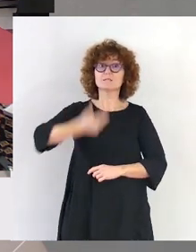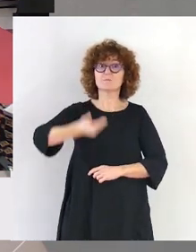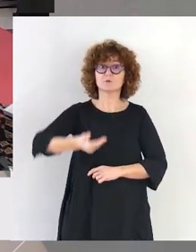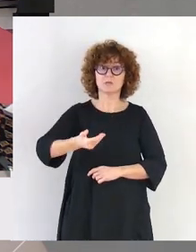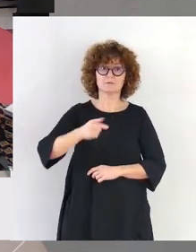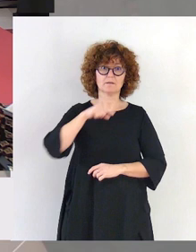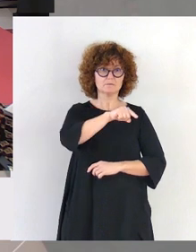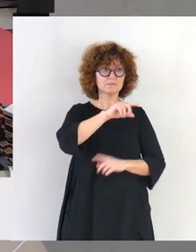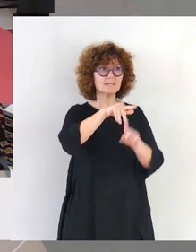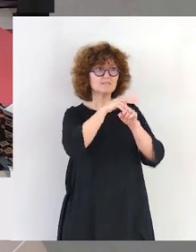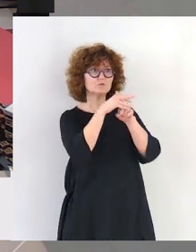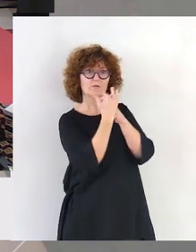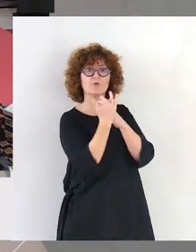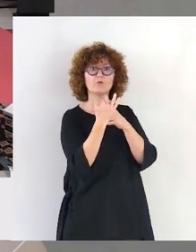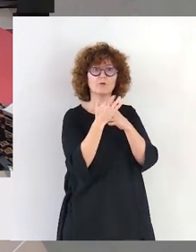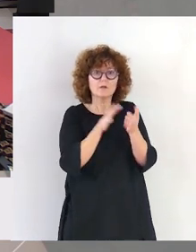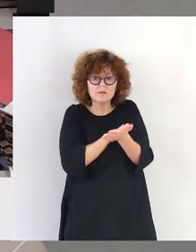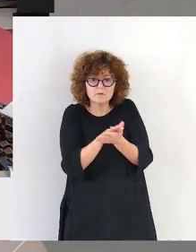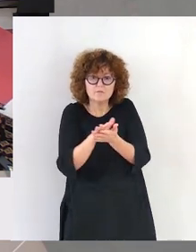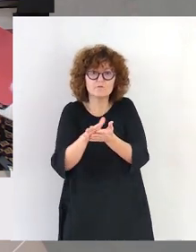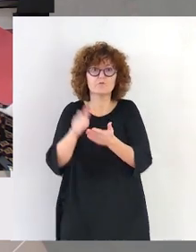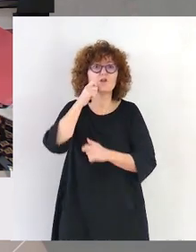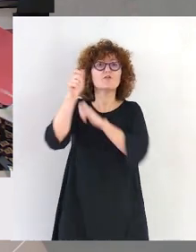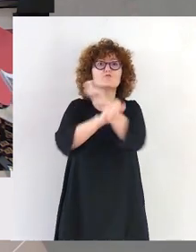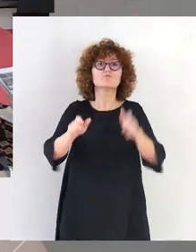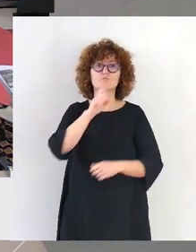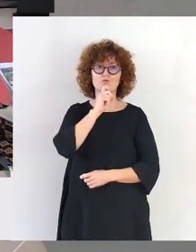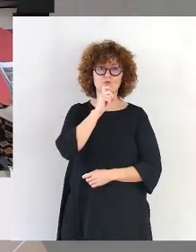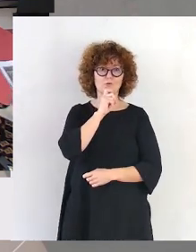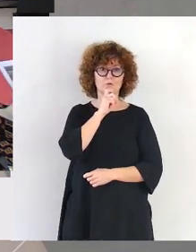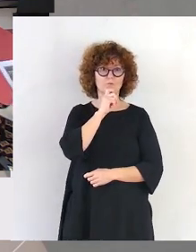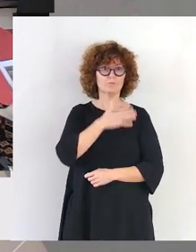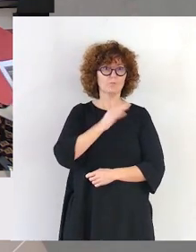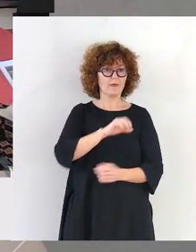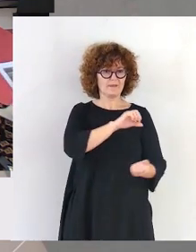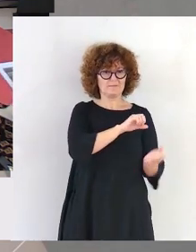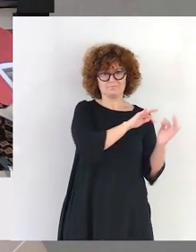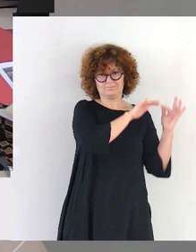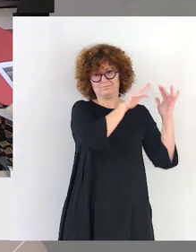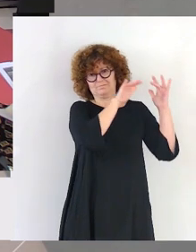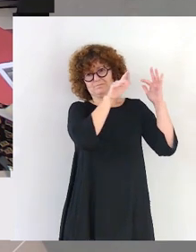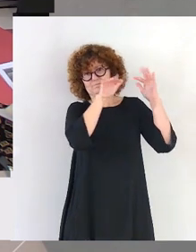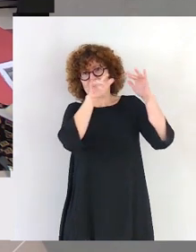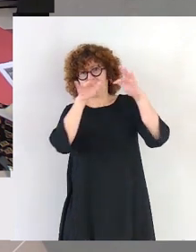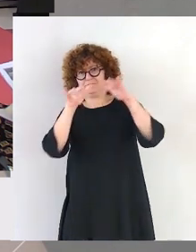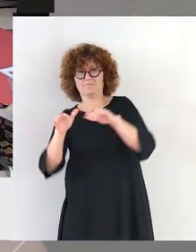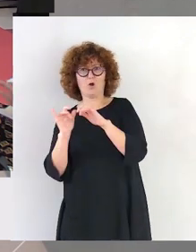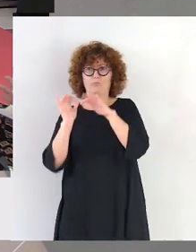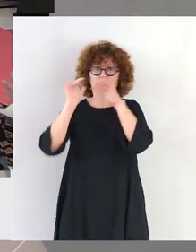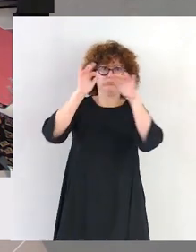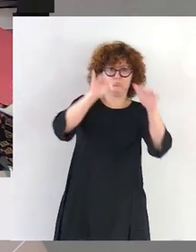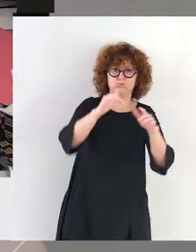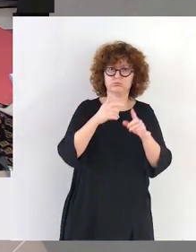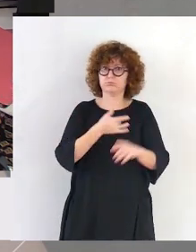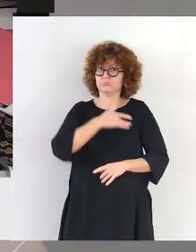afectando esto a las poblaciones a los seres eh humanos tenemos desde migraciones masivas de las que se hablarán hasta